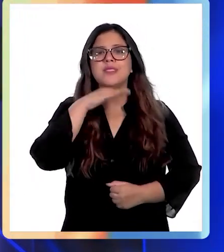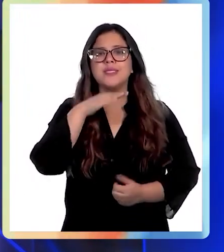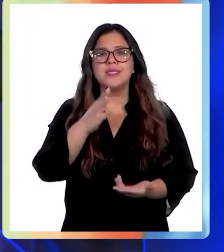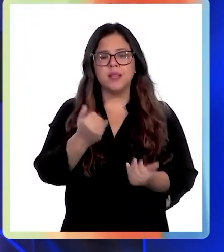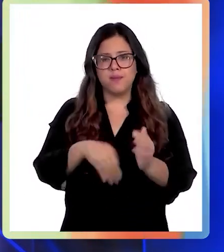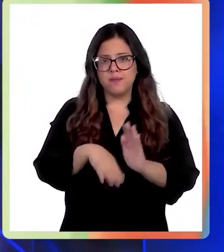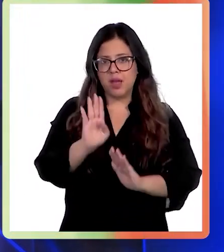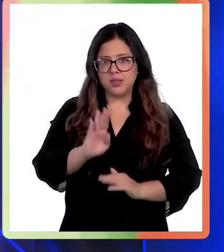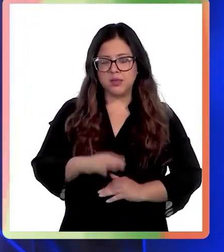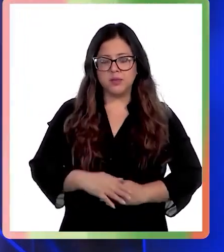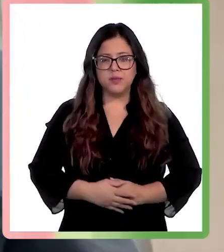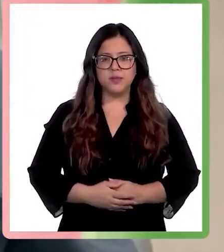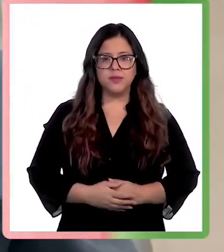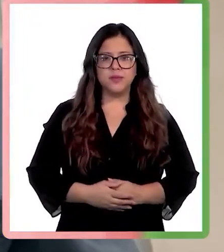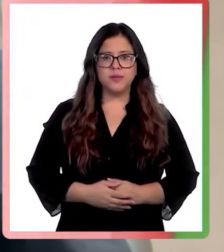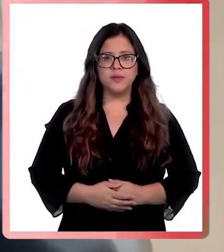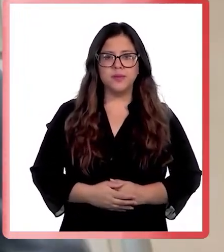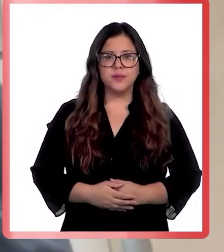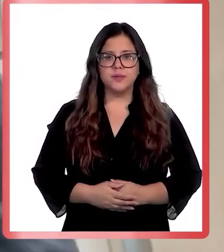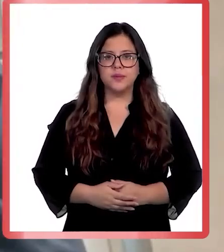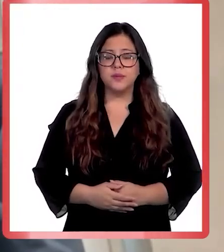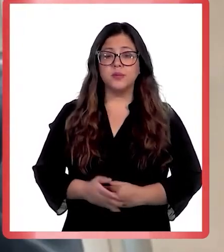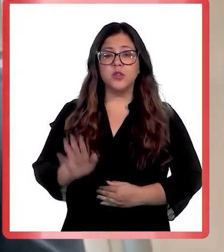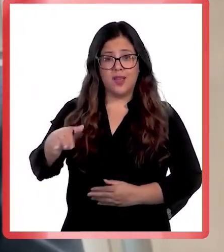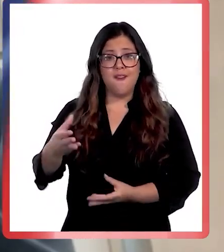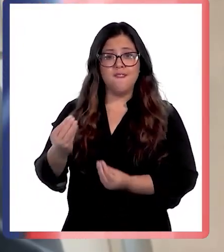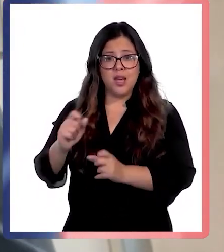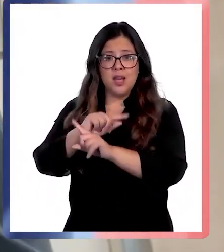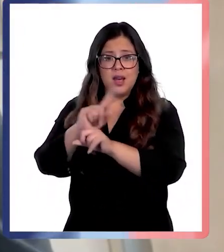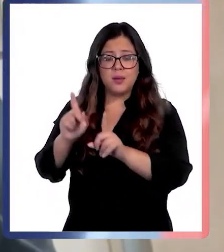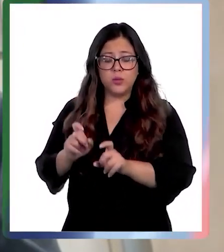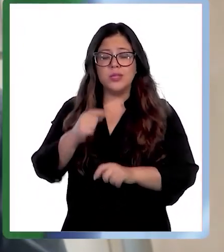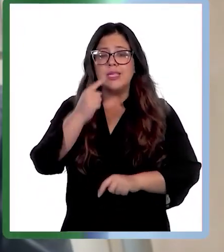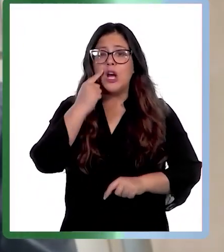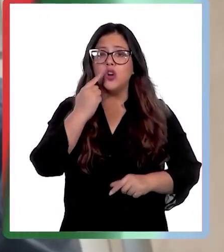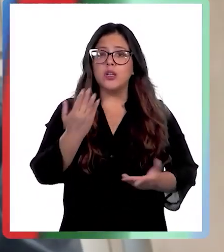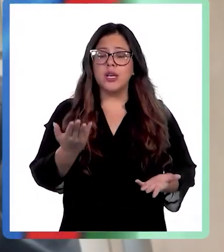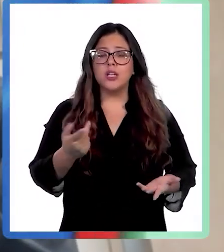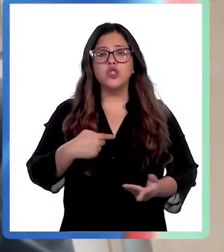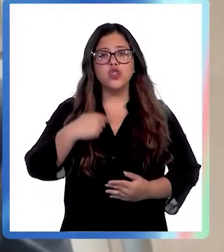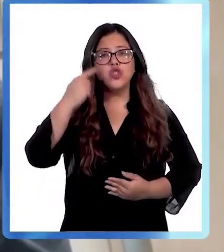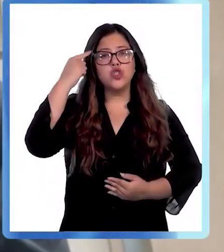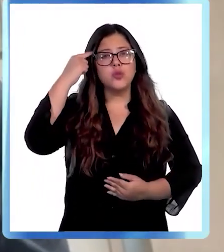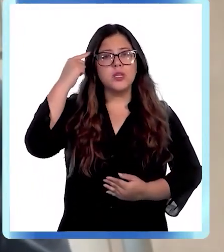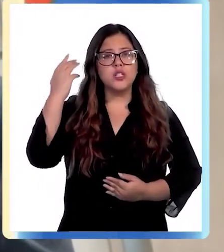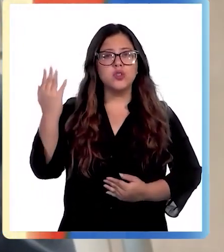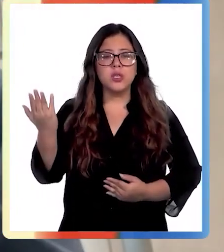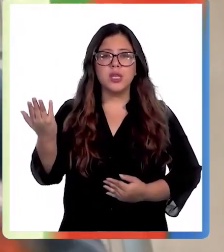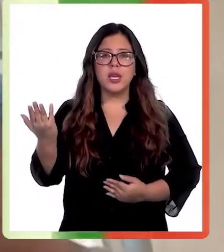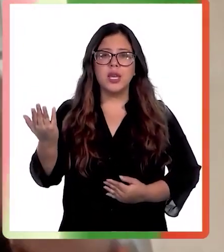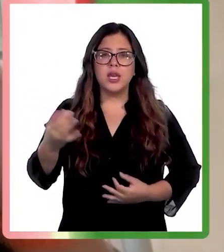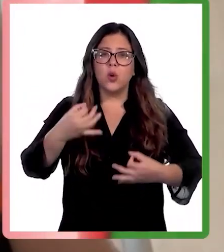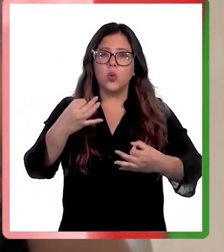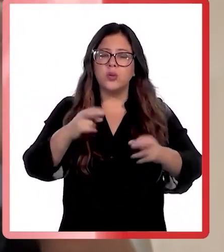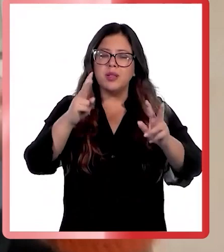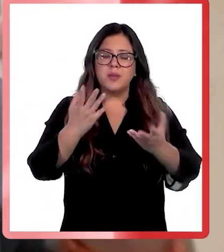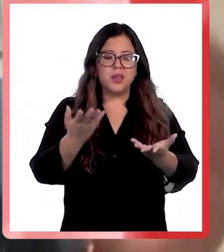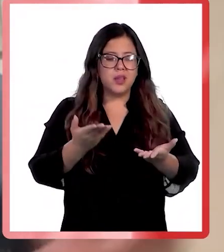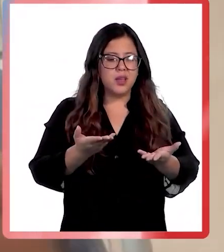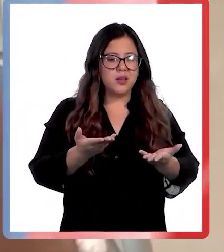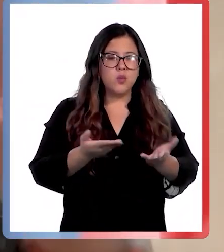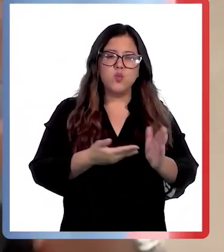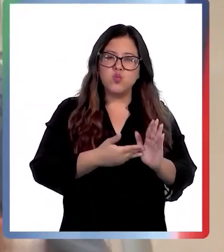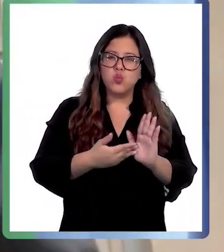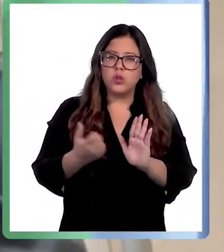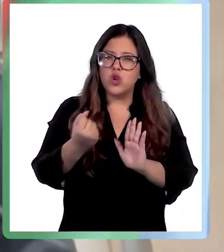necesitan más. Muy buena tu pregunta. Y efectivamente yo creo que más que dar un número,